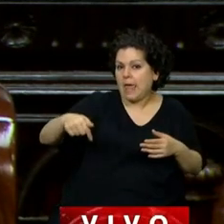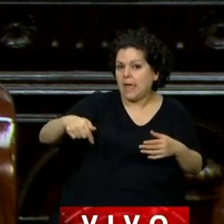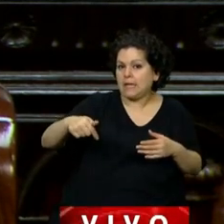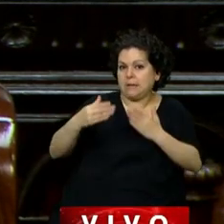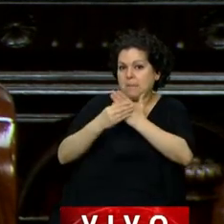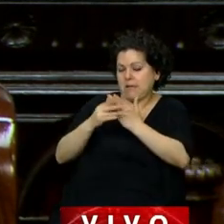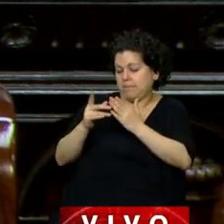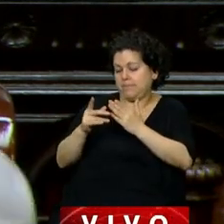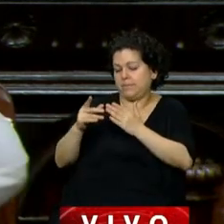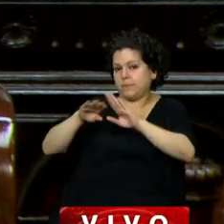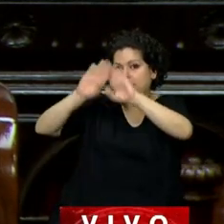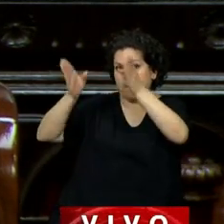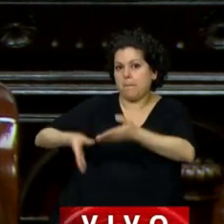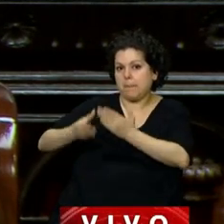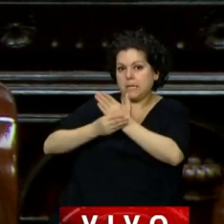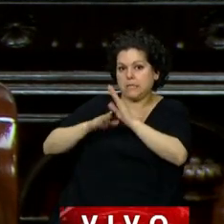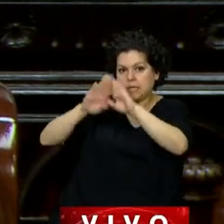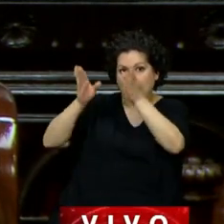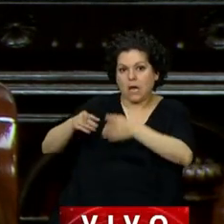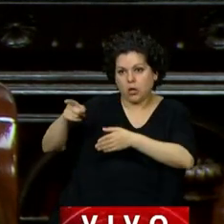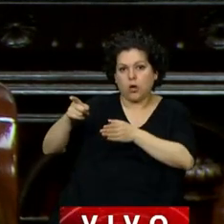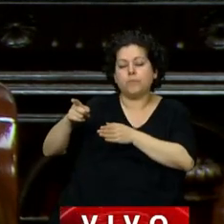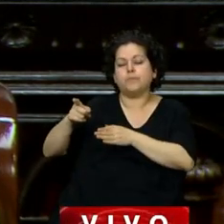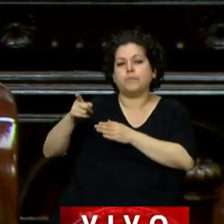en este ministerio, el presupuesto de esta área,